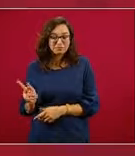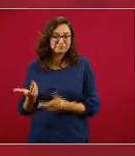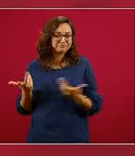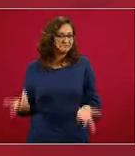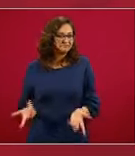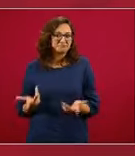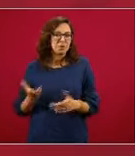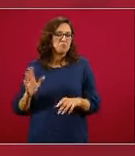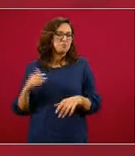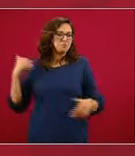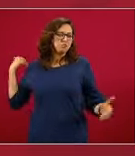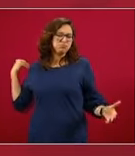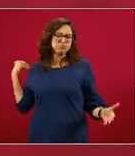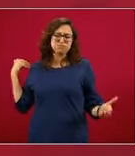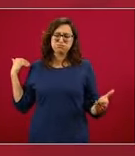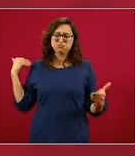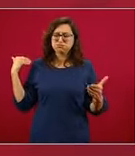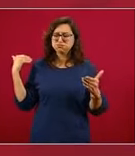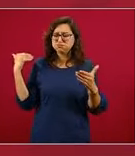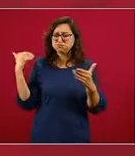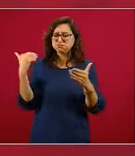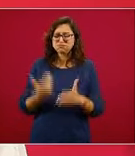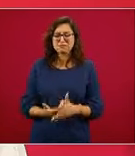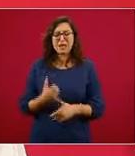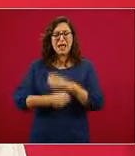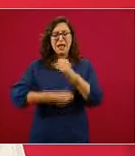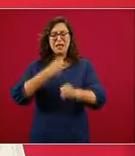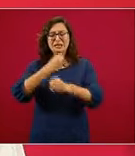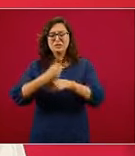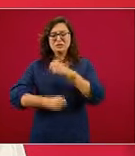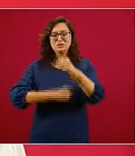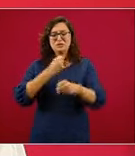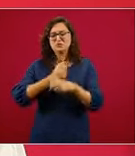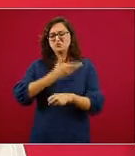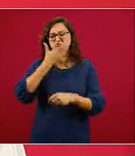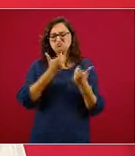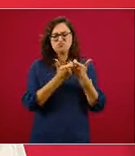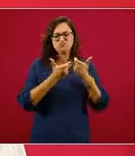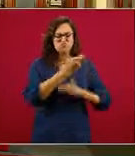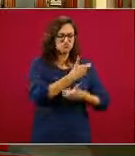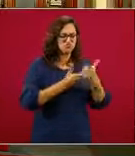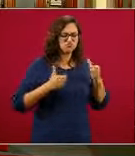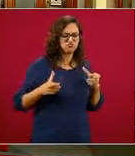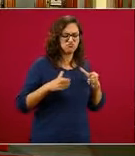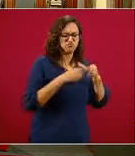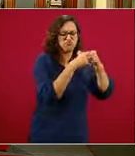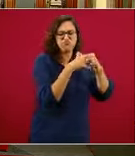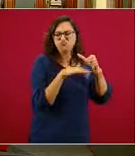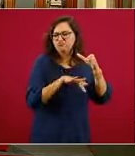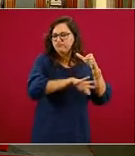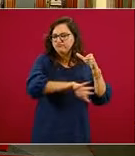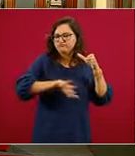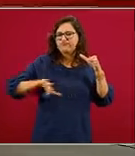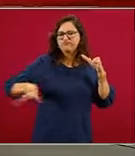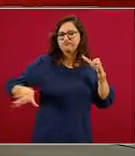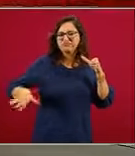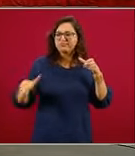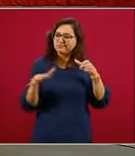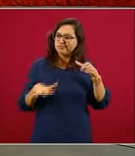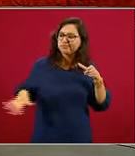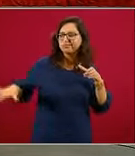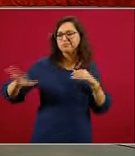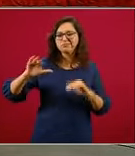modelo económico muy causante de desigualdad, de falta de acceso a los elementos de bienestar. Entonces, efectivamente,